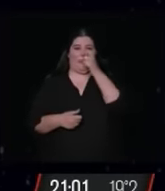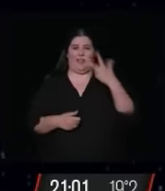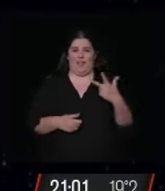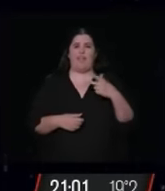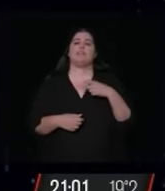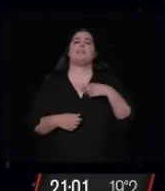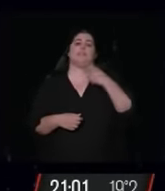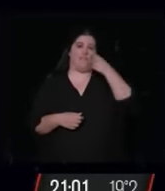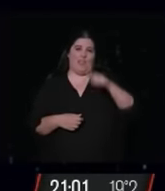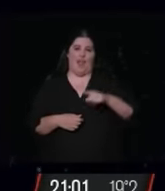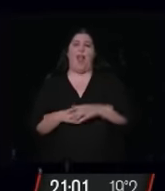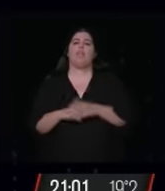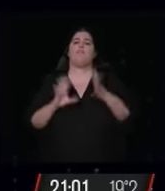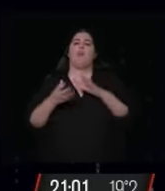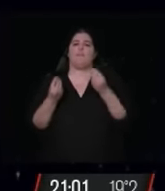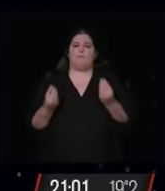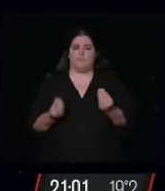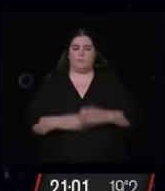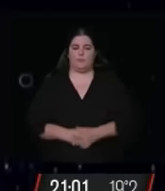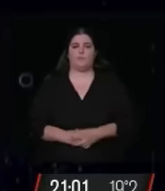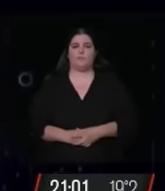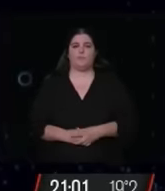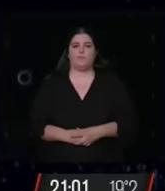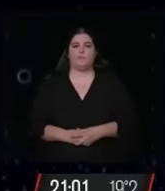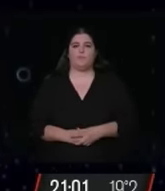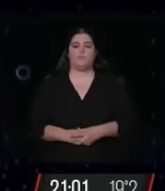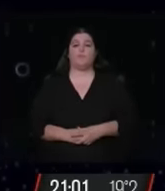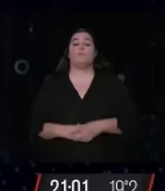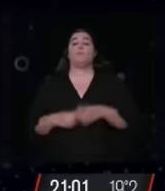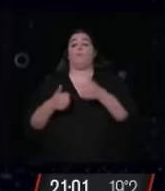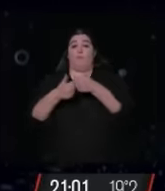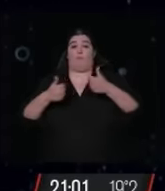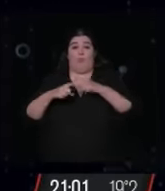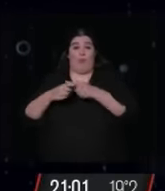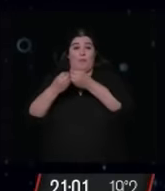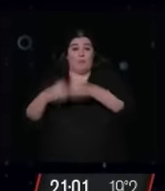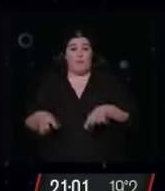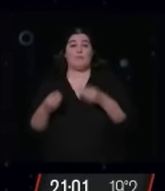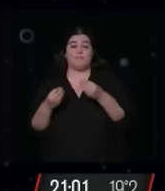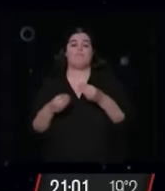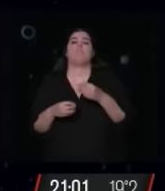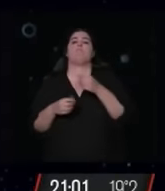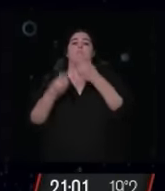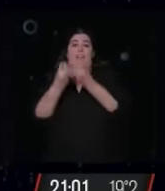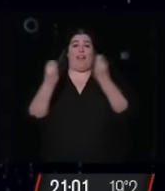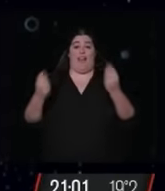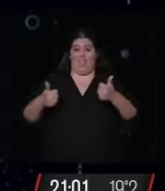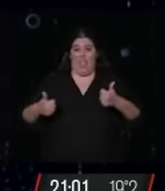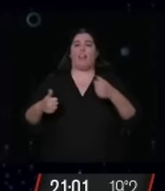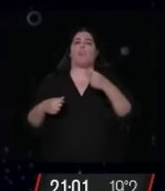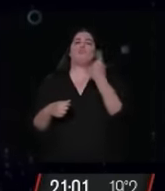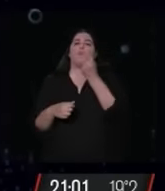2023, segunda vuelta, funciona del siguiente modo. En el comienzo, los candidatos tendrán un minuto para